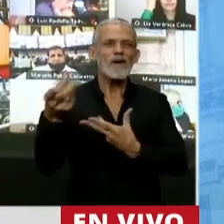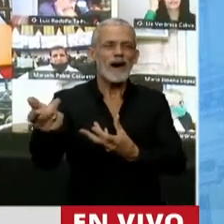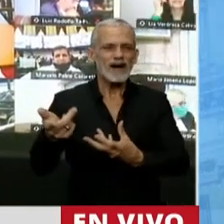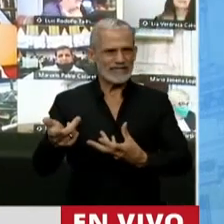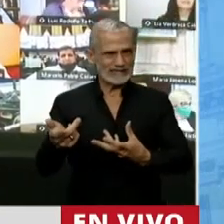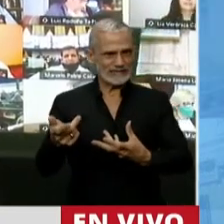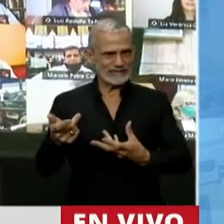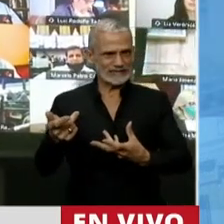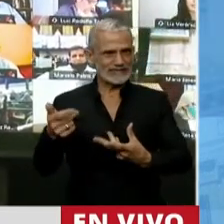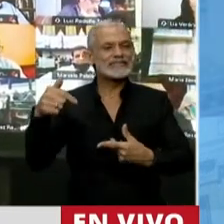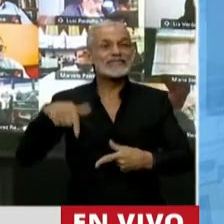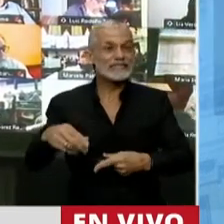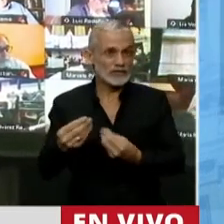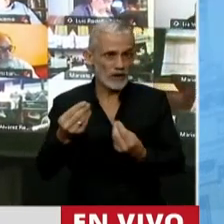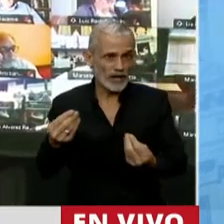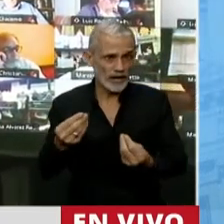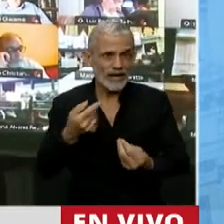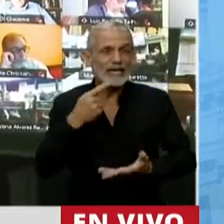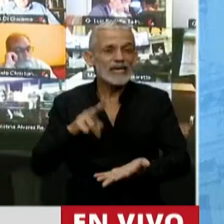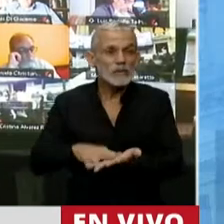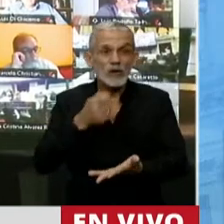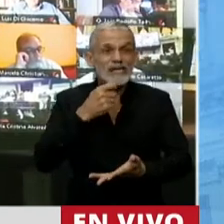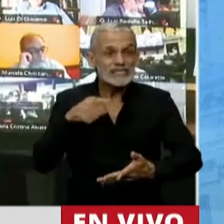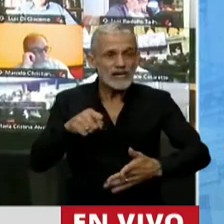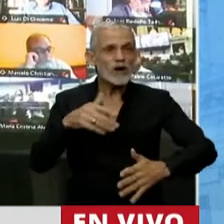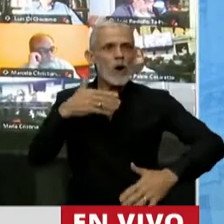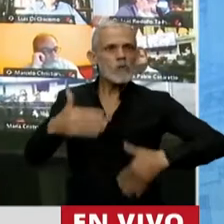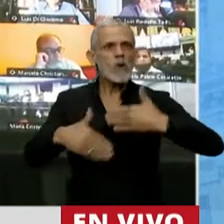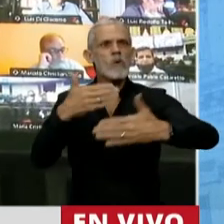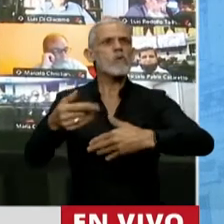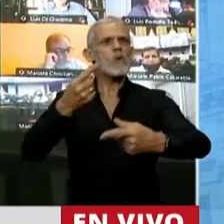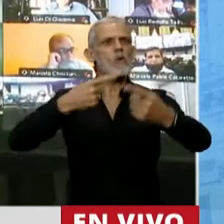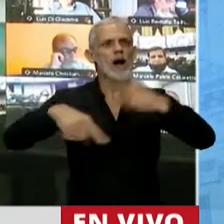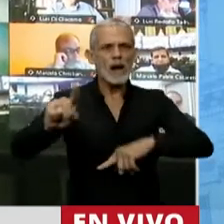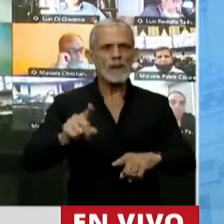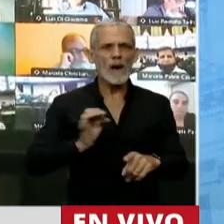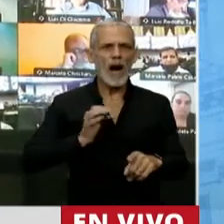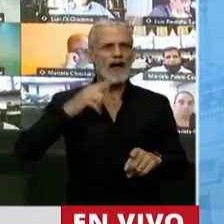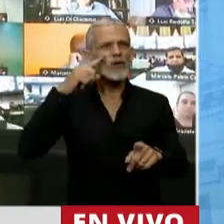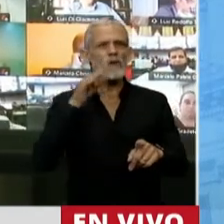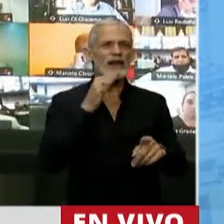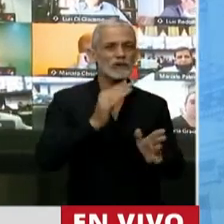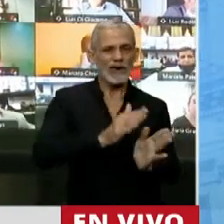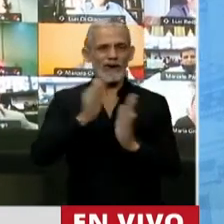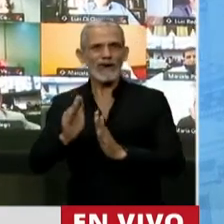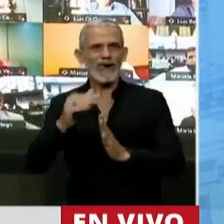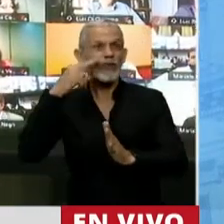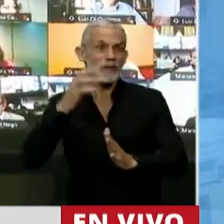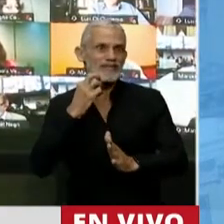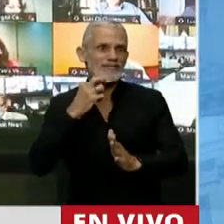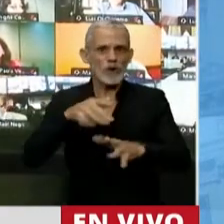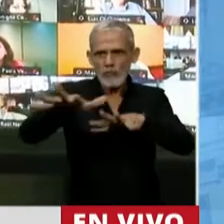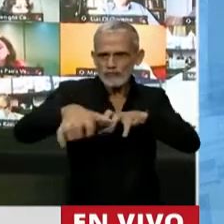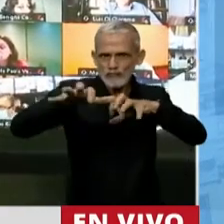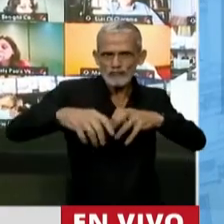qué paradójico que todo esto, que este impuesto, si él crecía, cambiaba de año, del 2014 se iba al 2019, una